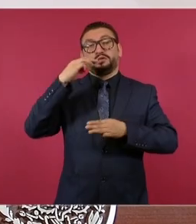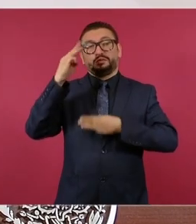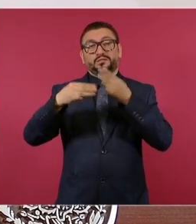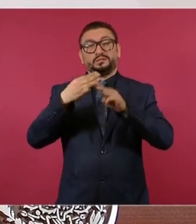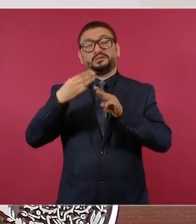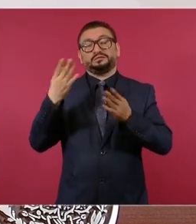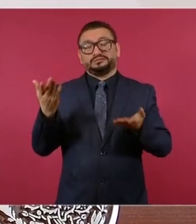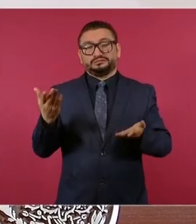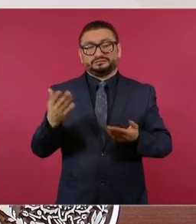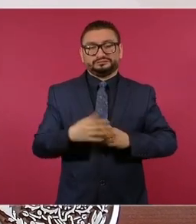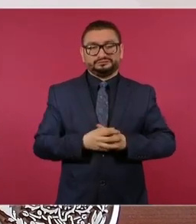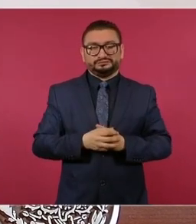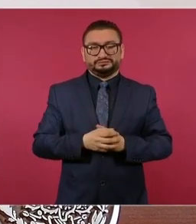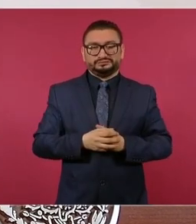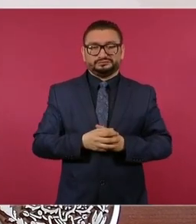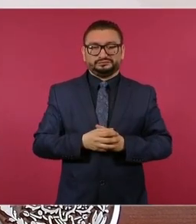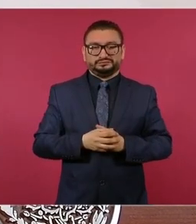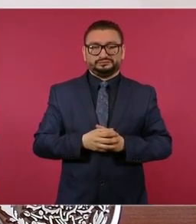Y